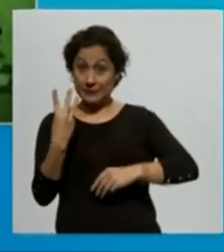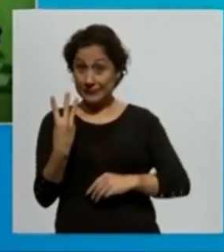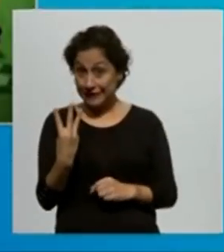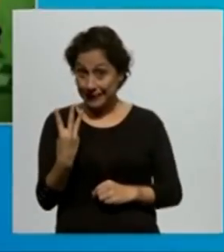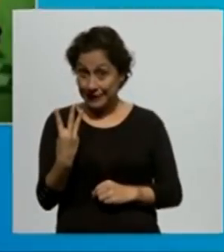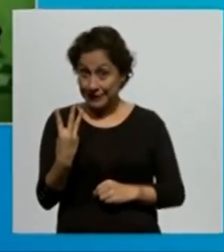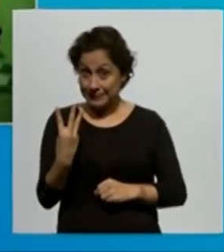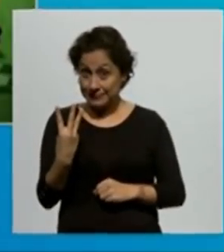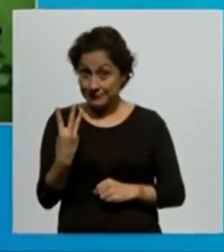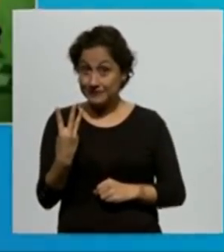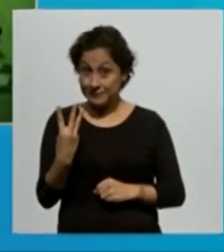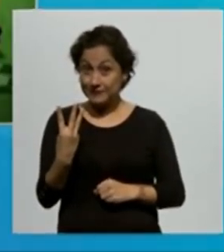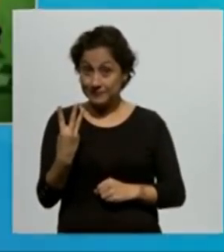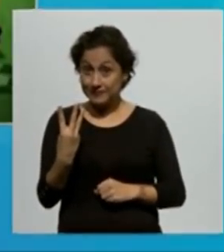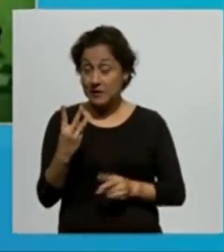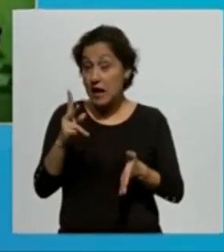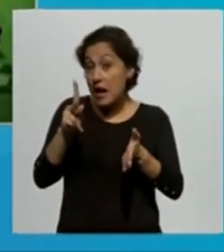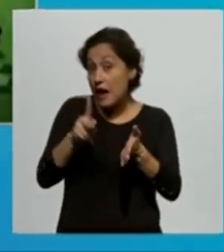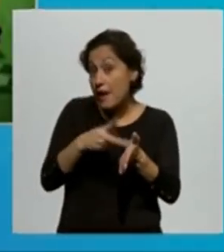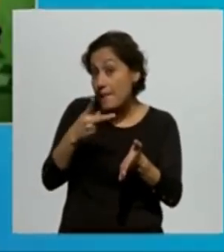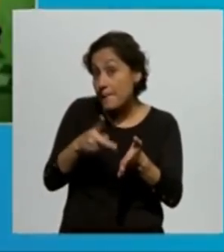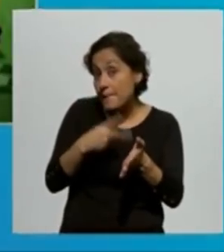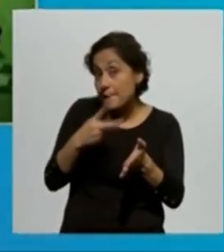Que es la cantidad de veces que se